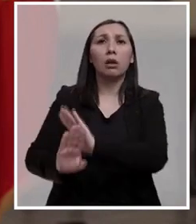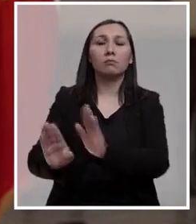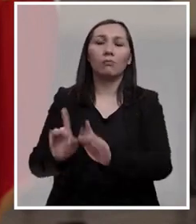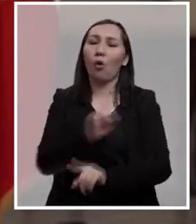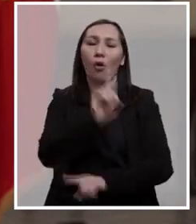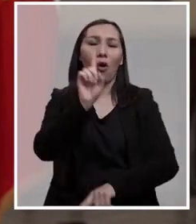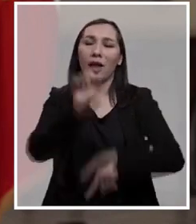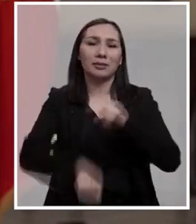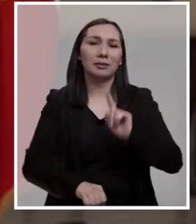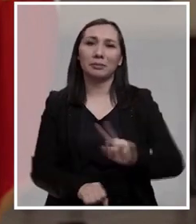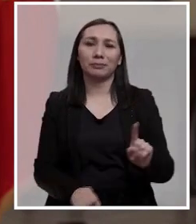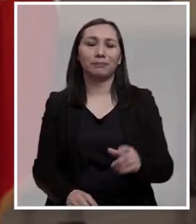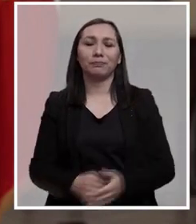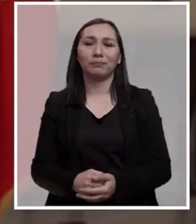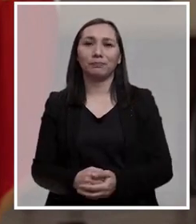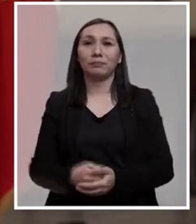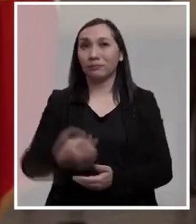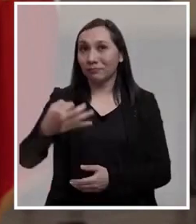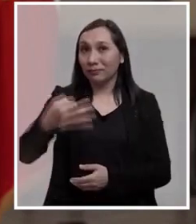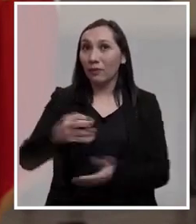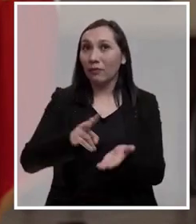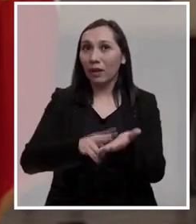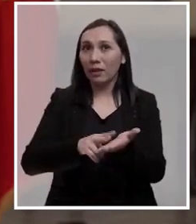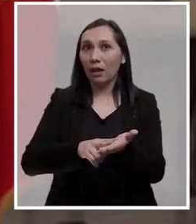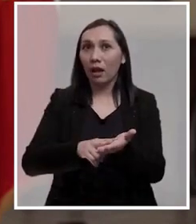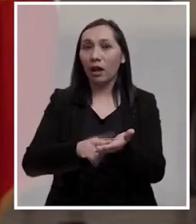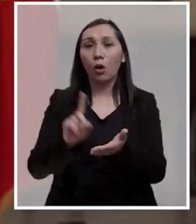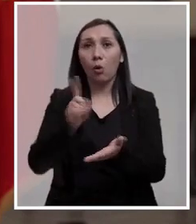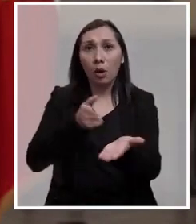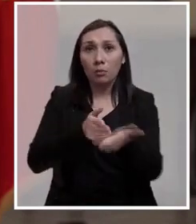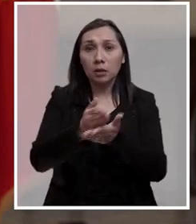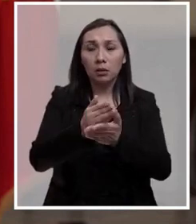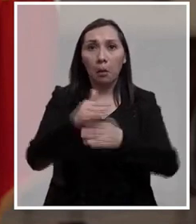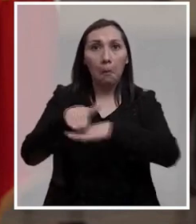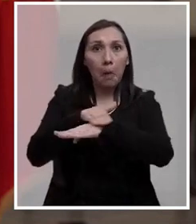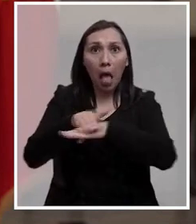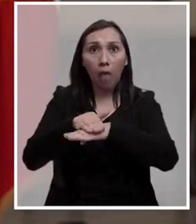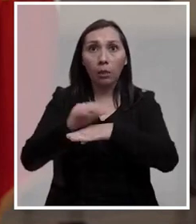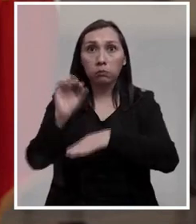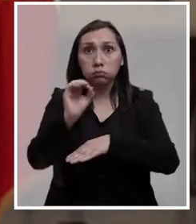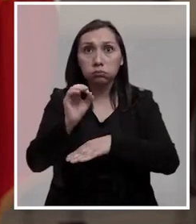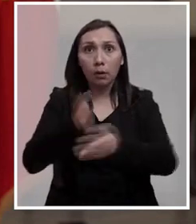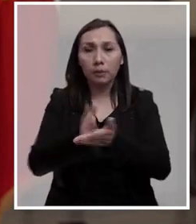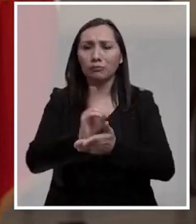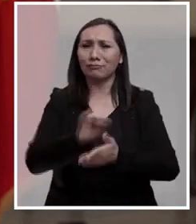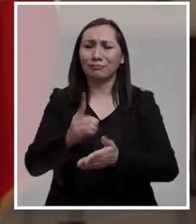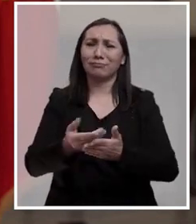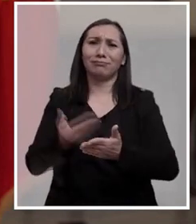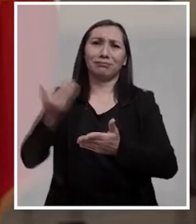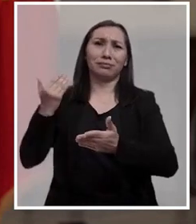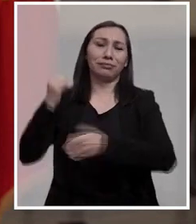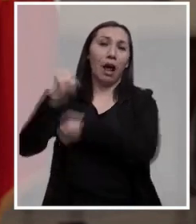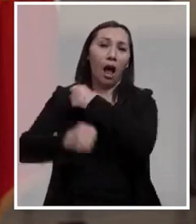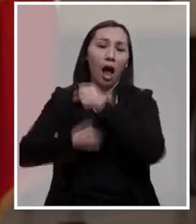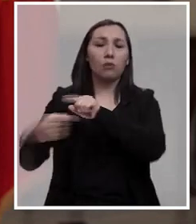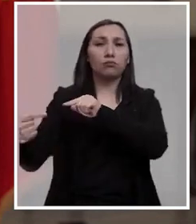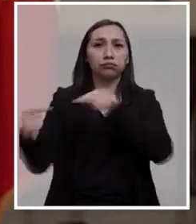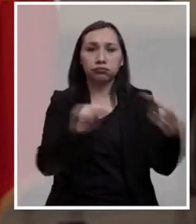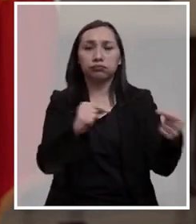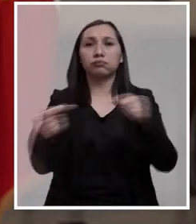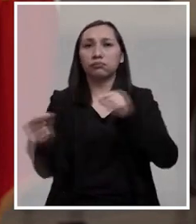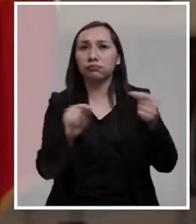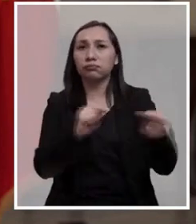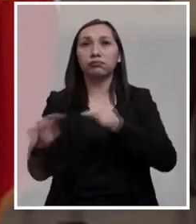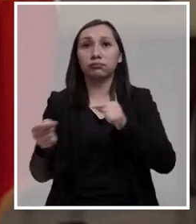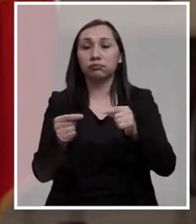aceptable Por cierto no estamos partiendo de cero han sido años de debate y discusión donde